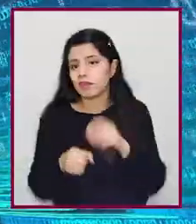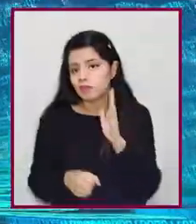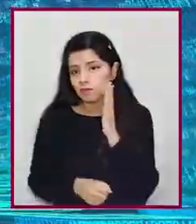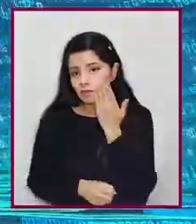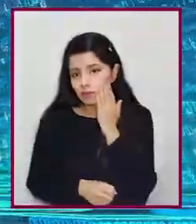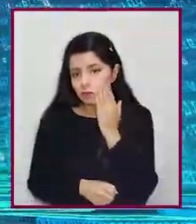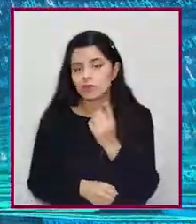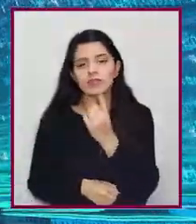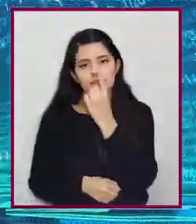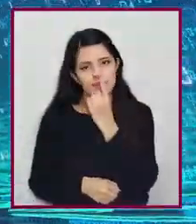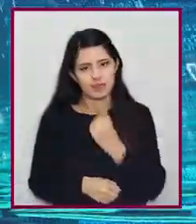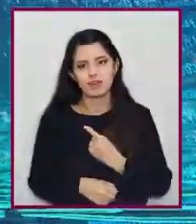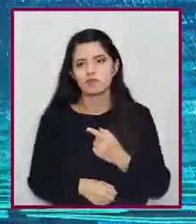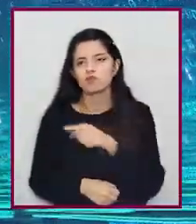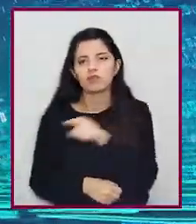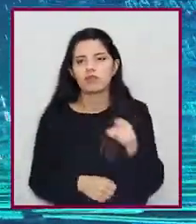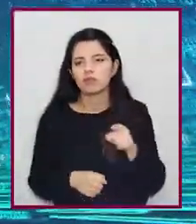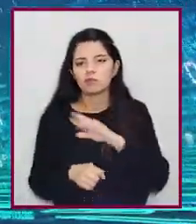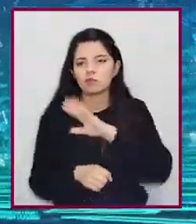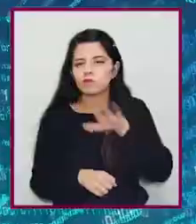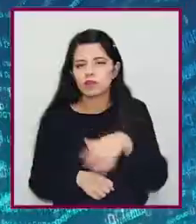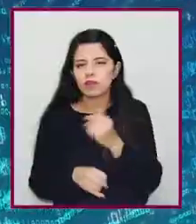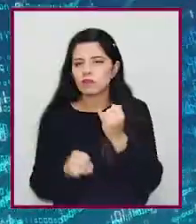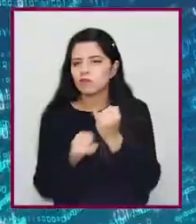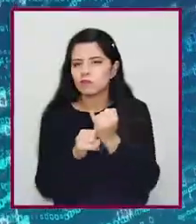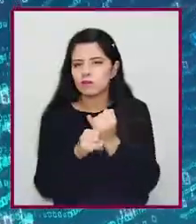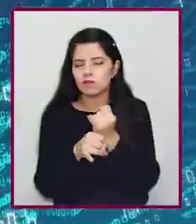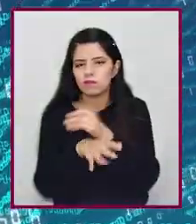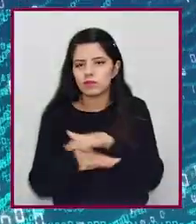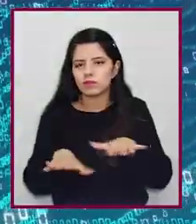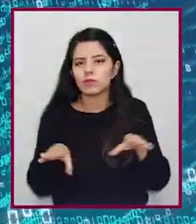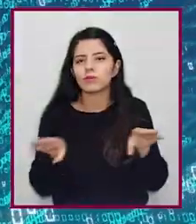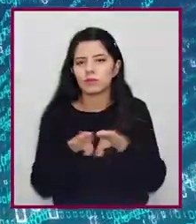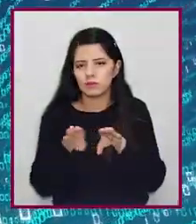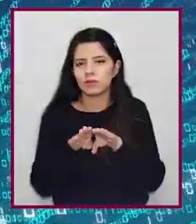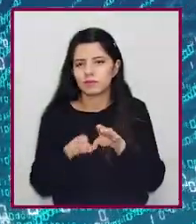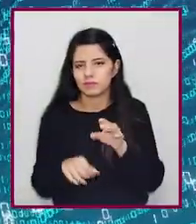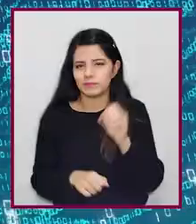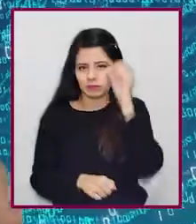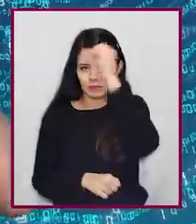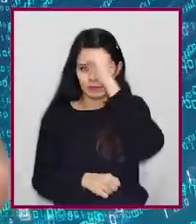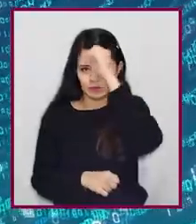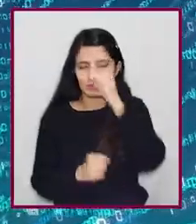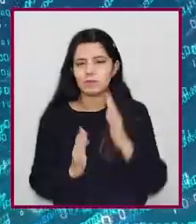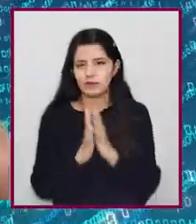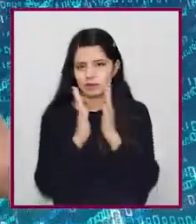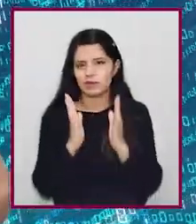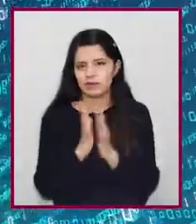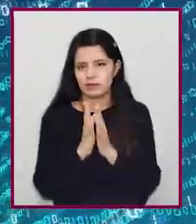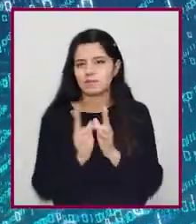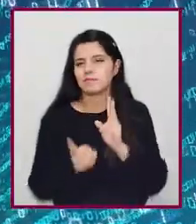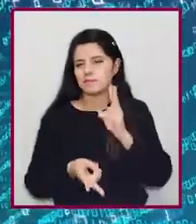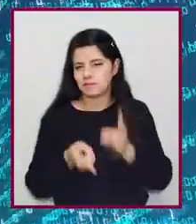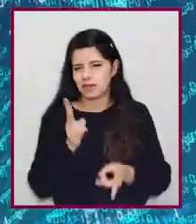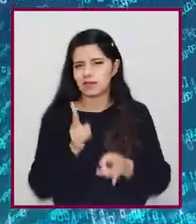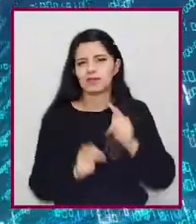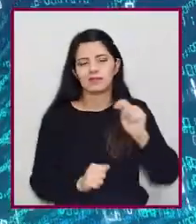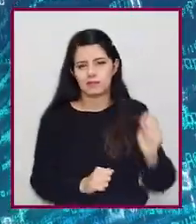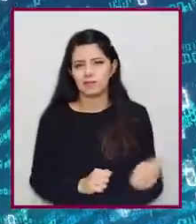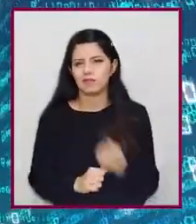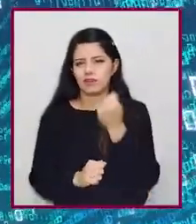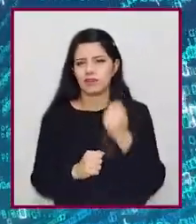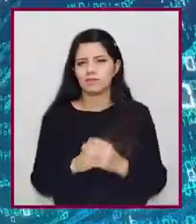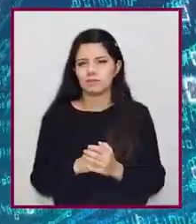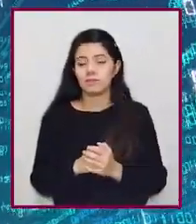de búsqueda de información aplican ustedes en Google. Y participen con nosotros en este Tecno